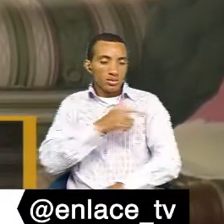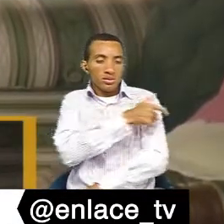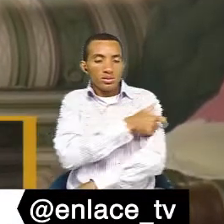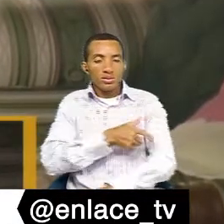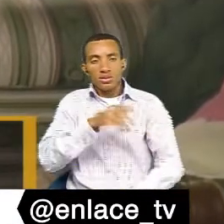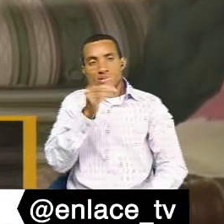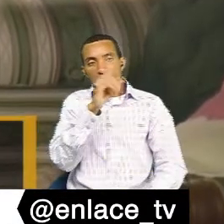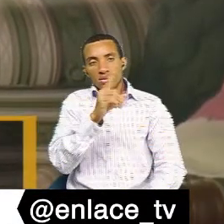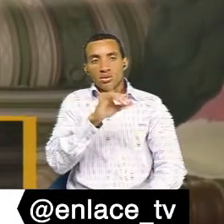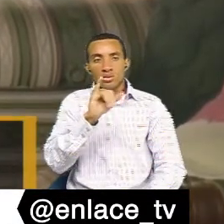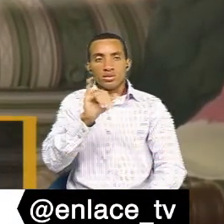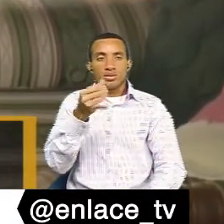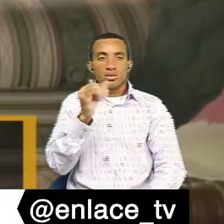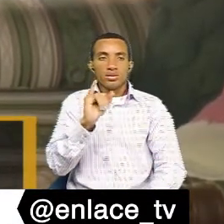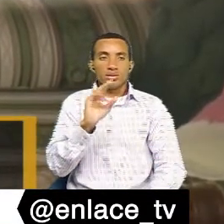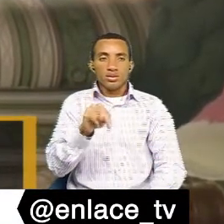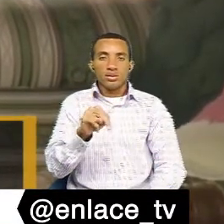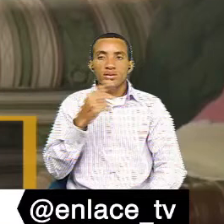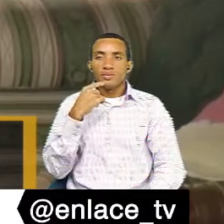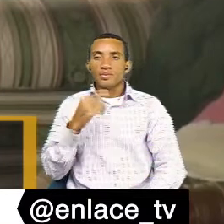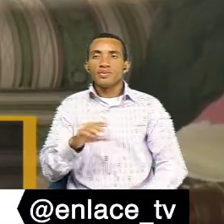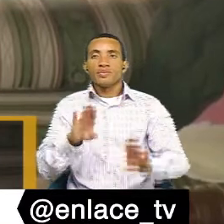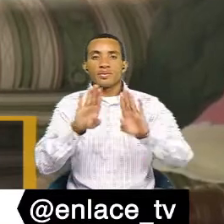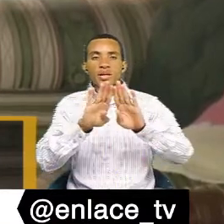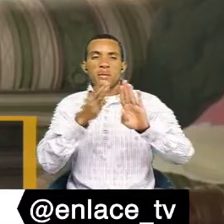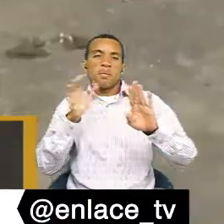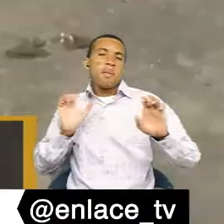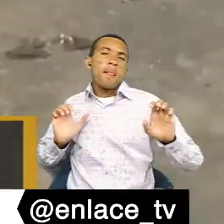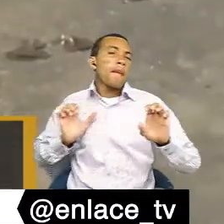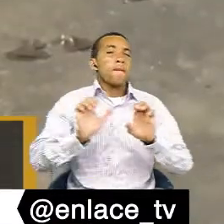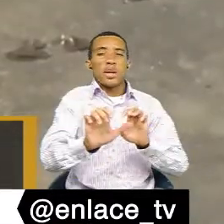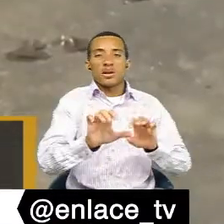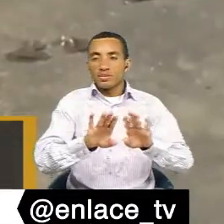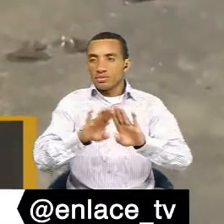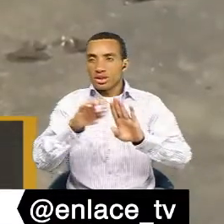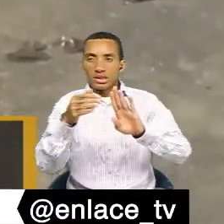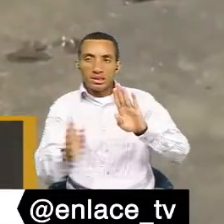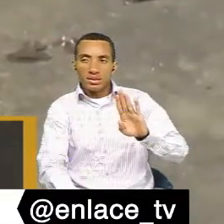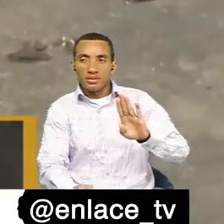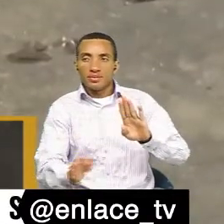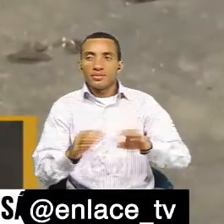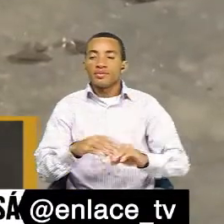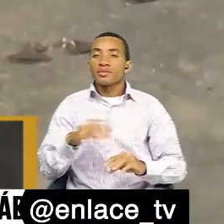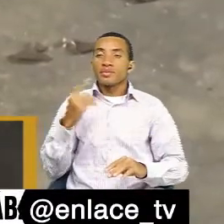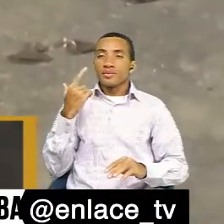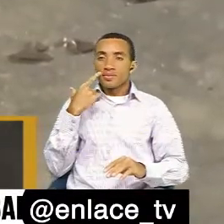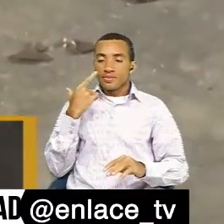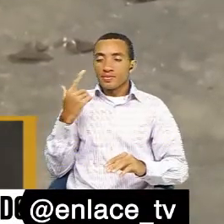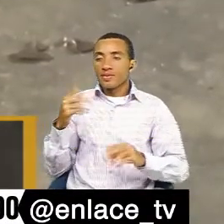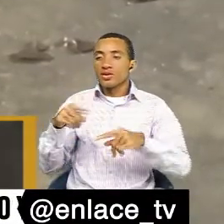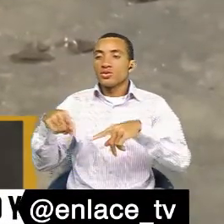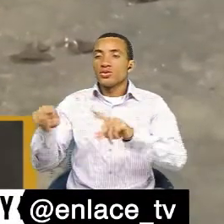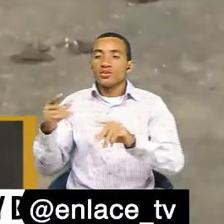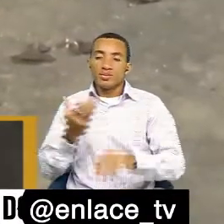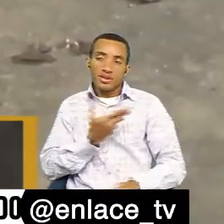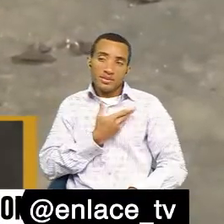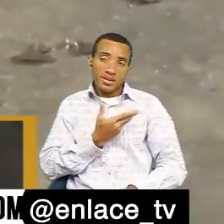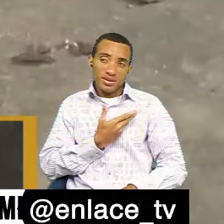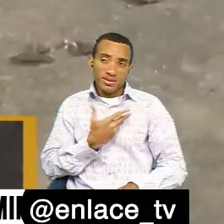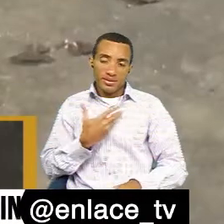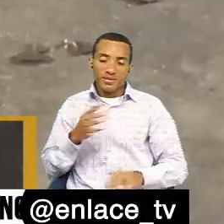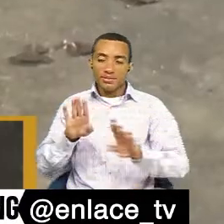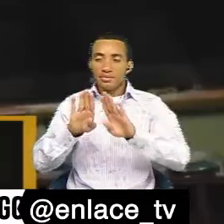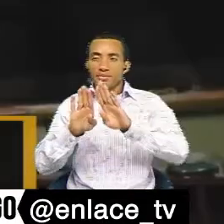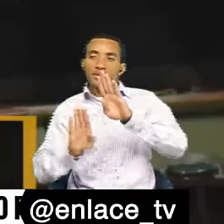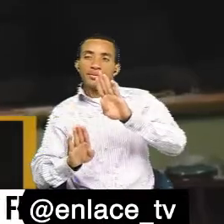Golpearon la puerta principal, la reja, la dañaron, la puerta y la puerta a la habitación de mi mamá. En esta casa solo viven 3 personas: